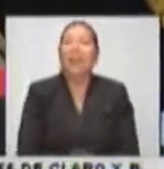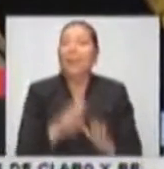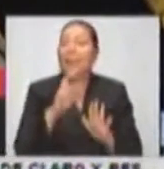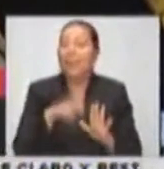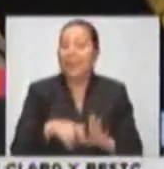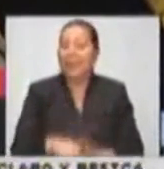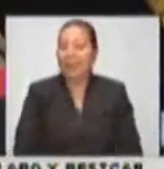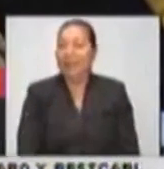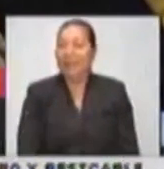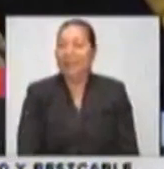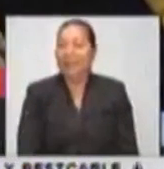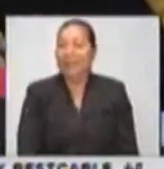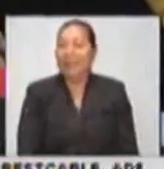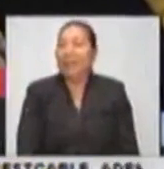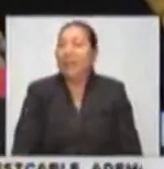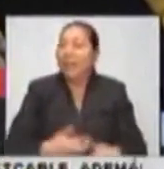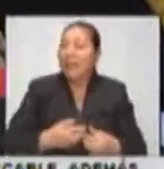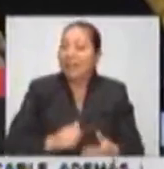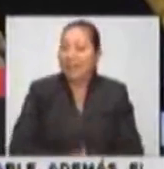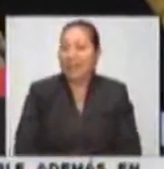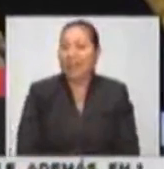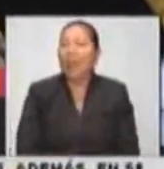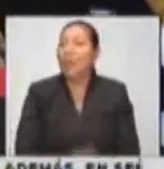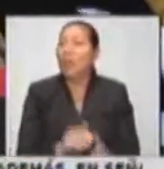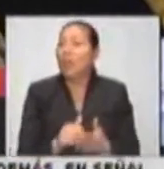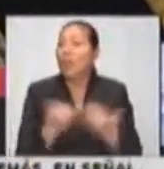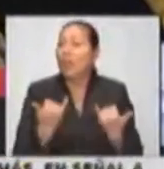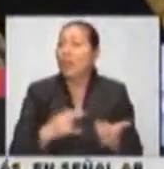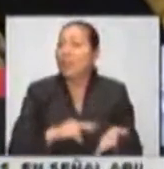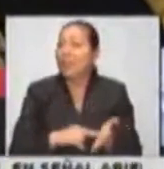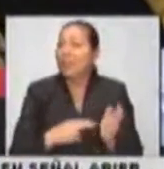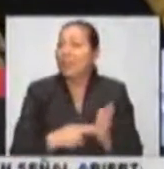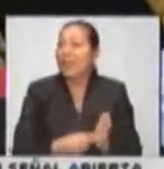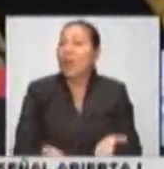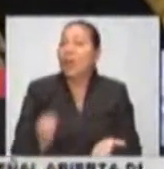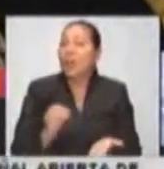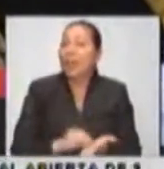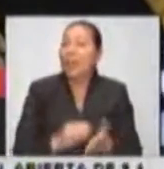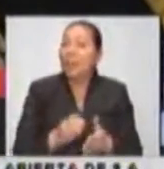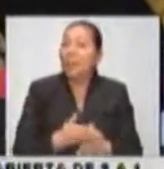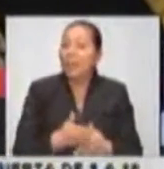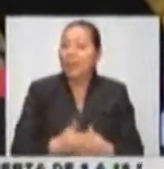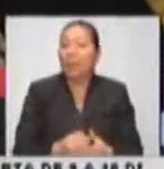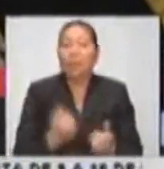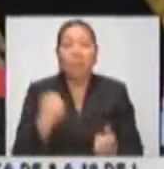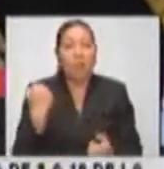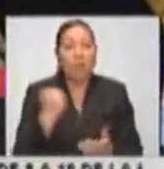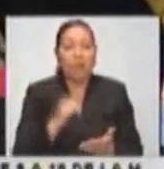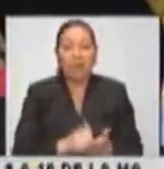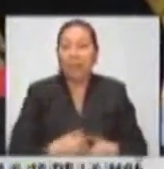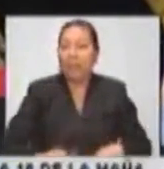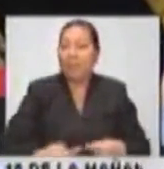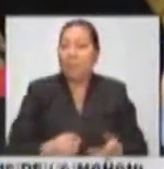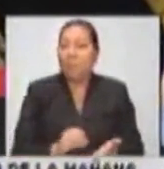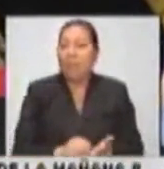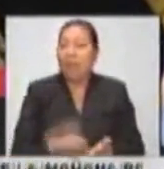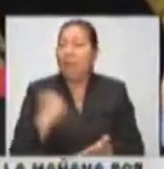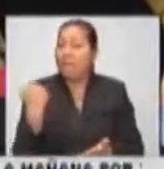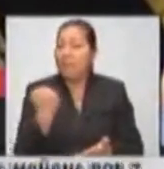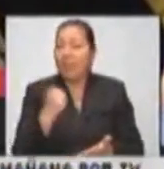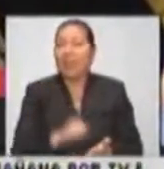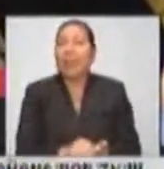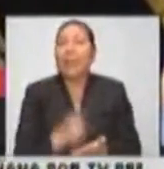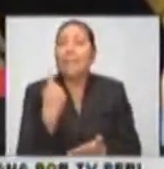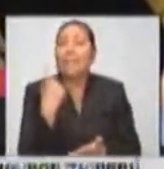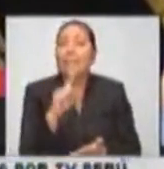trabajo de transacciones. Todo eso significa otra vez participaciones muy fuertes, discusiones muy fuertes, que lo que deberían servirnos